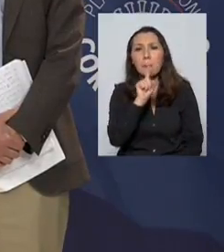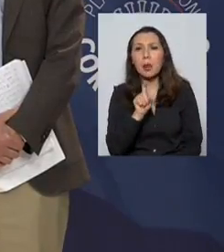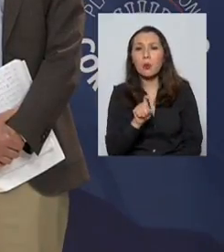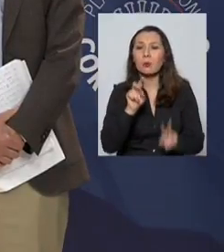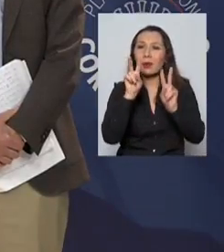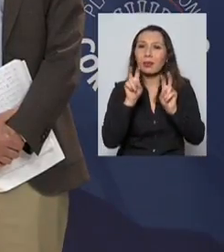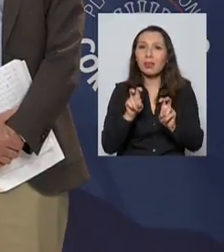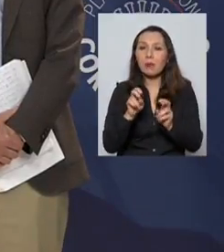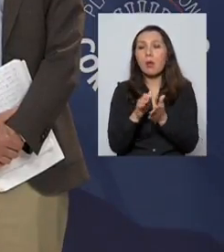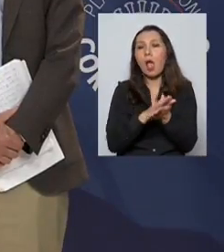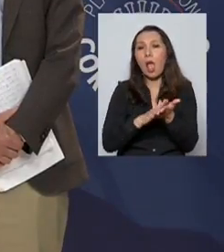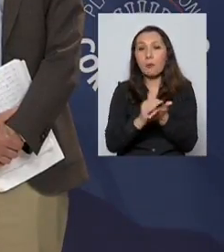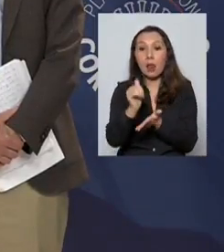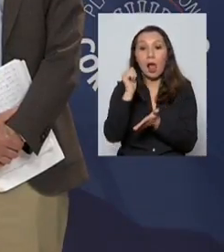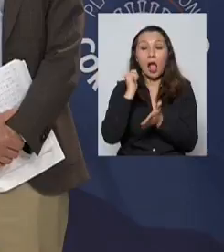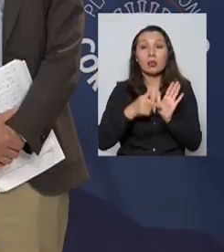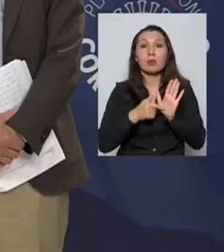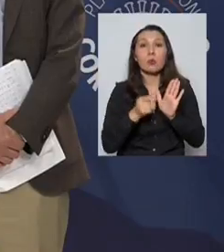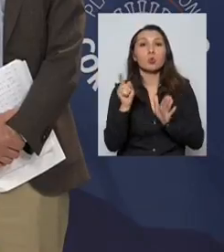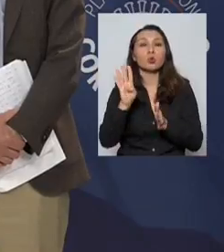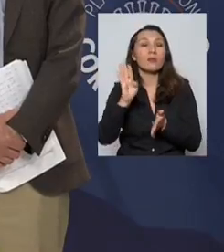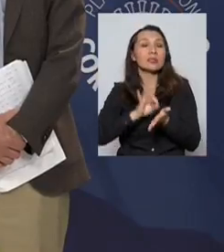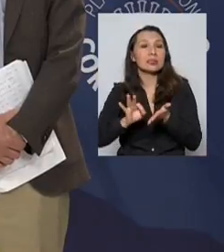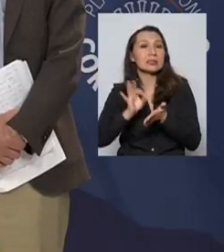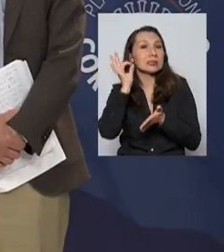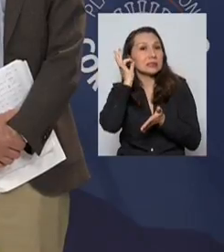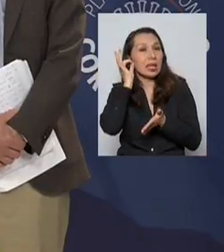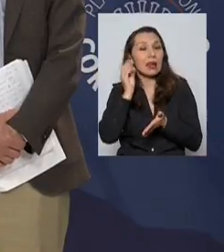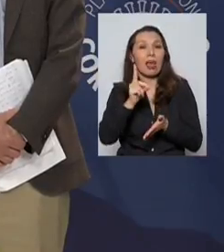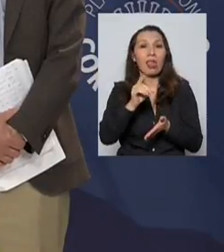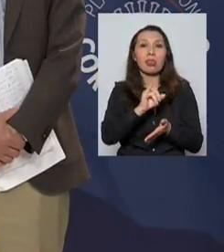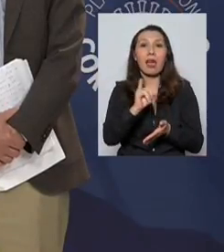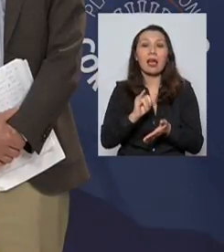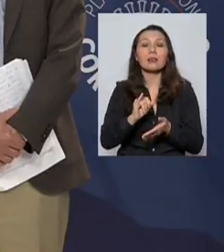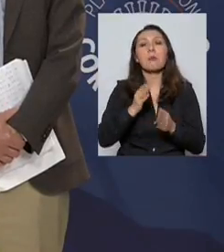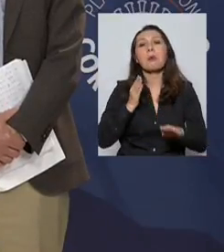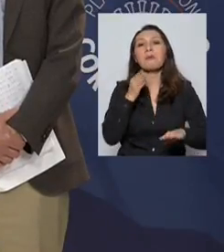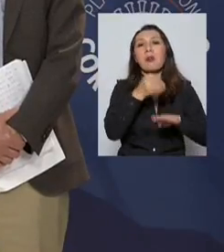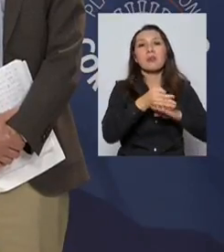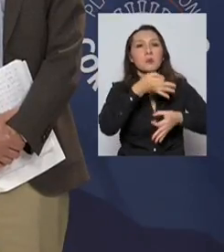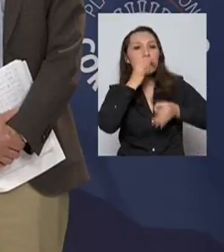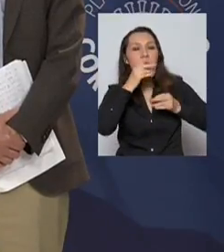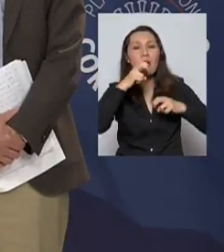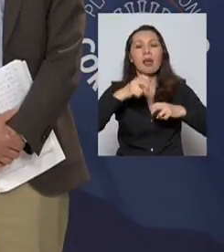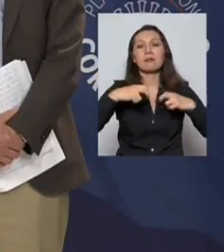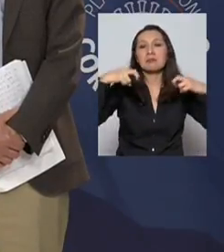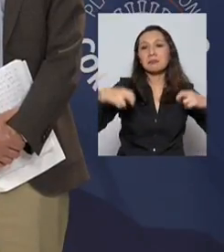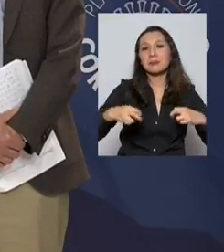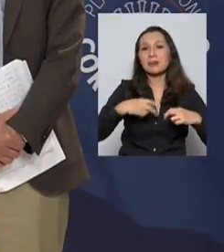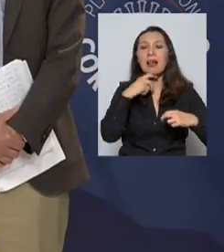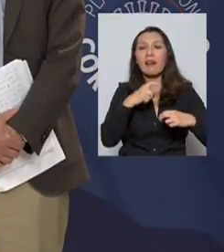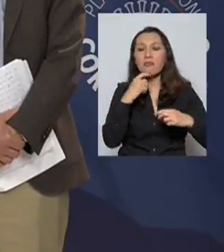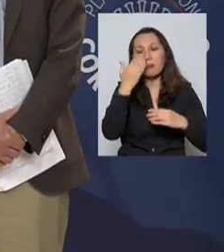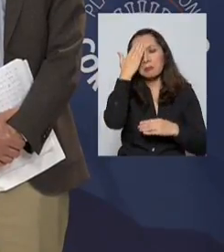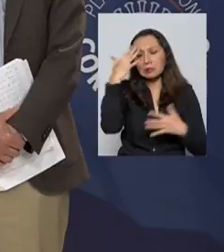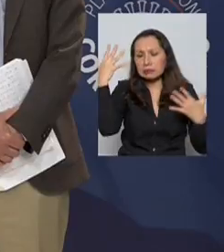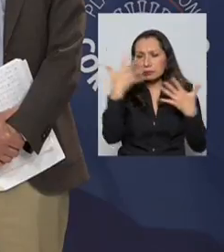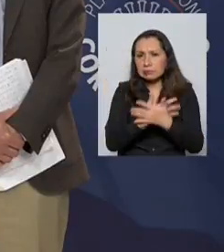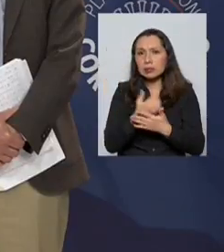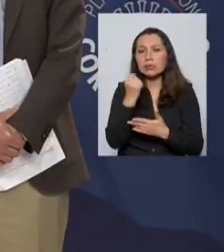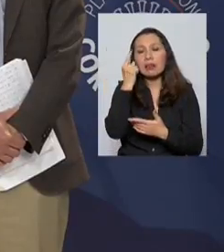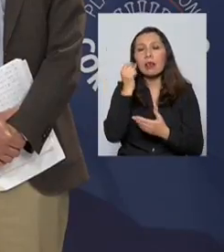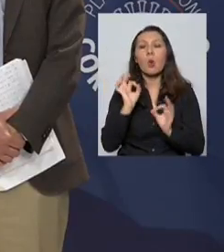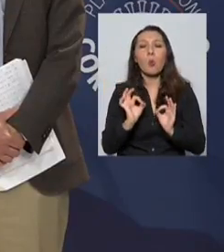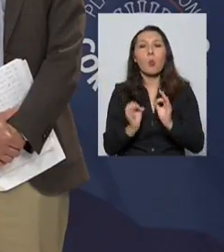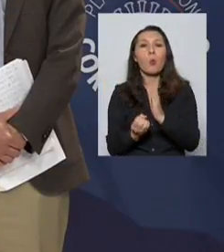con respecto a un ejemplo que ayer utilizó la subsecretaria Paula Daza respecto a la toma de un café, que se podría malinterpretar respecto a esta nueva